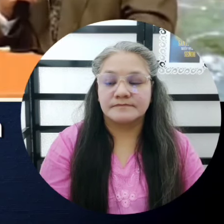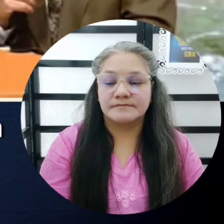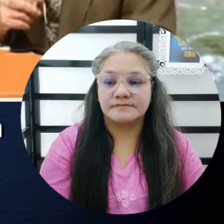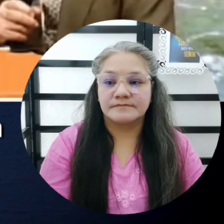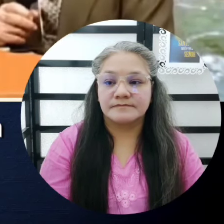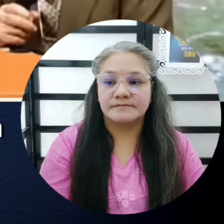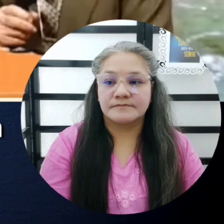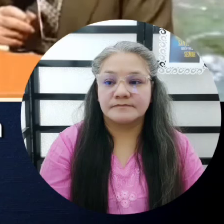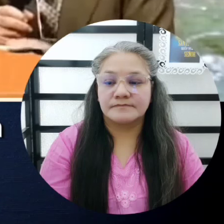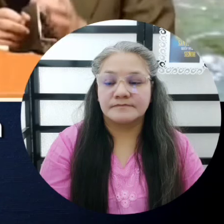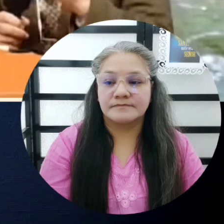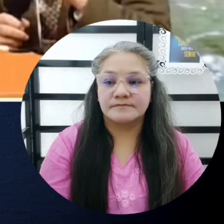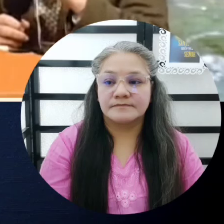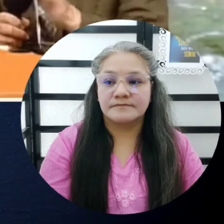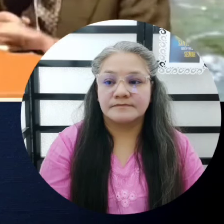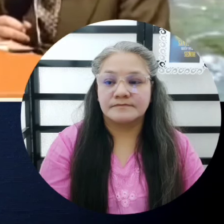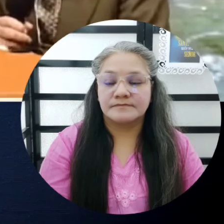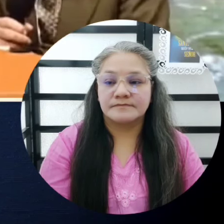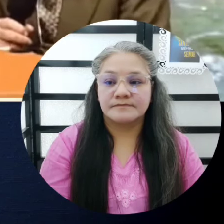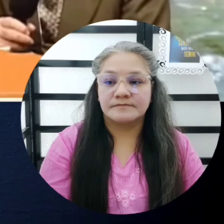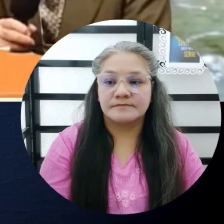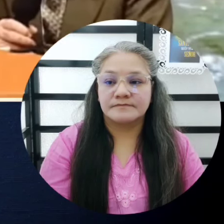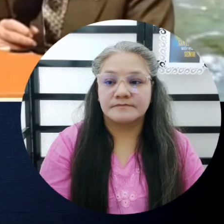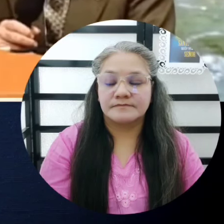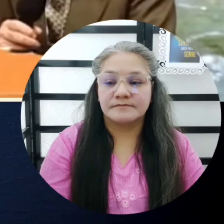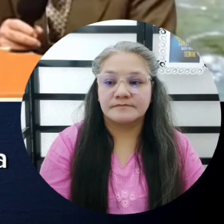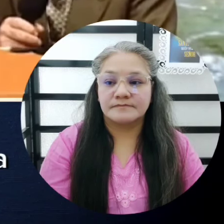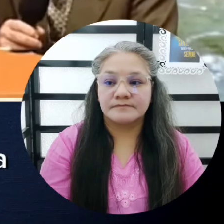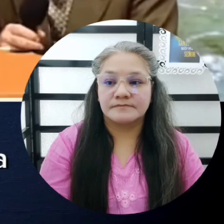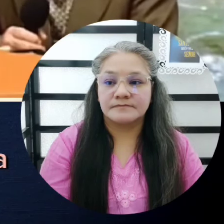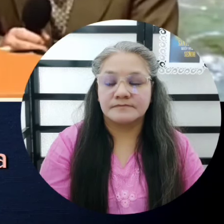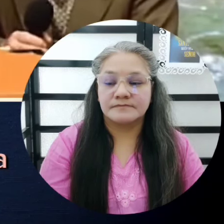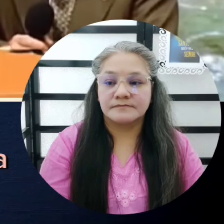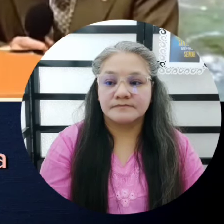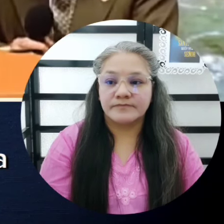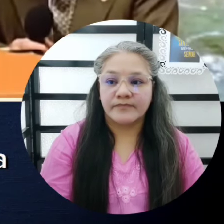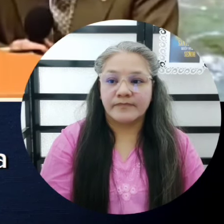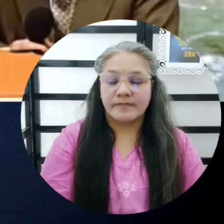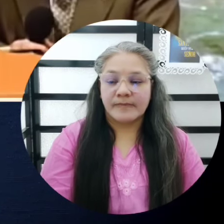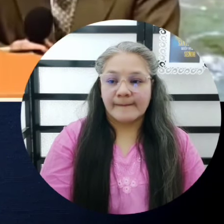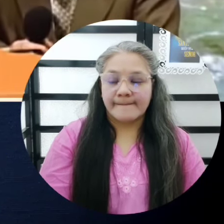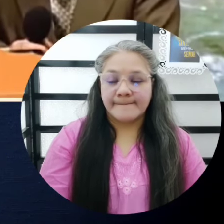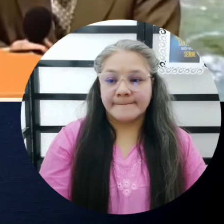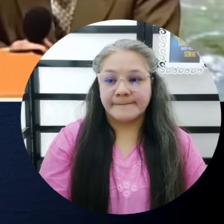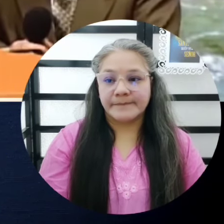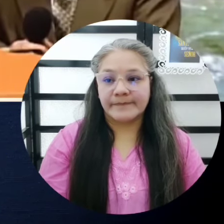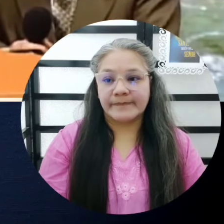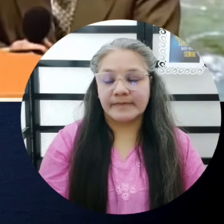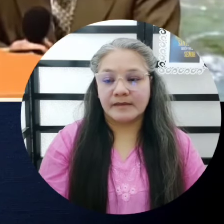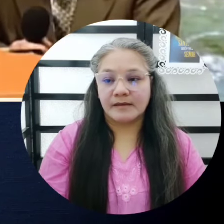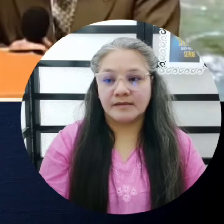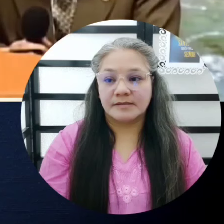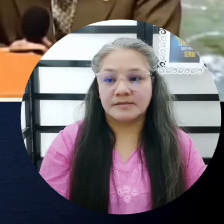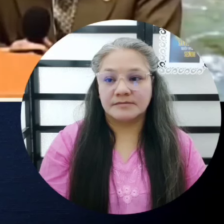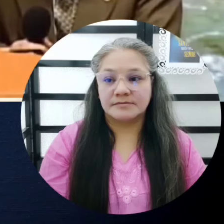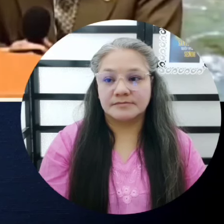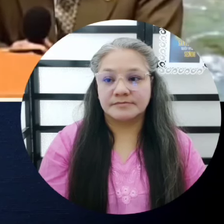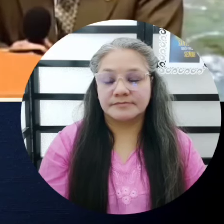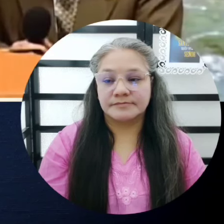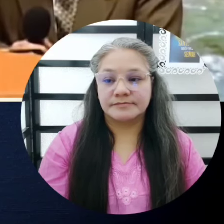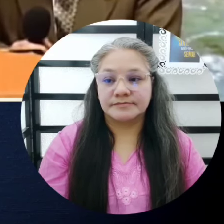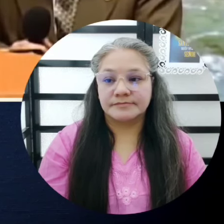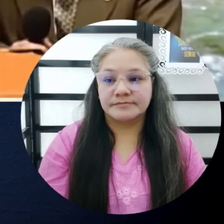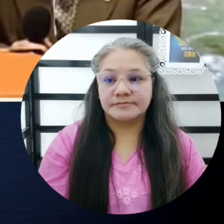Busquen en el reino mujeres jóvenes. Aleluya. Busquen para el rey jóvenes